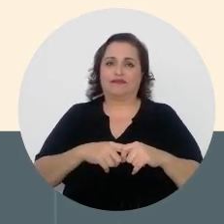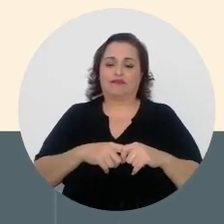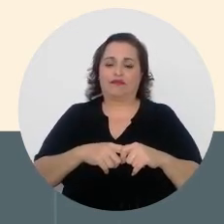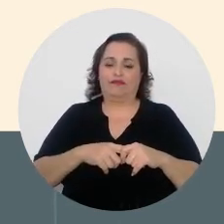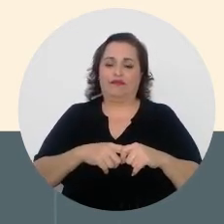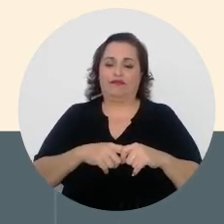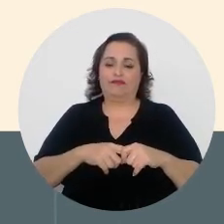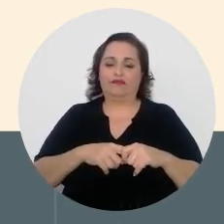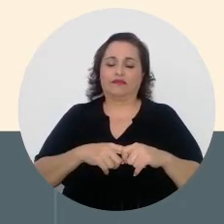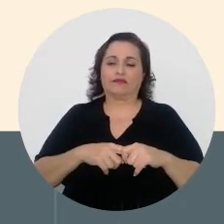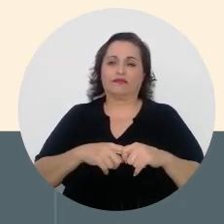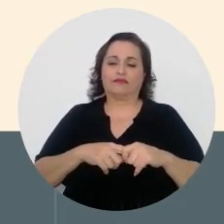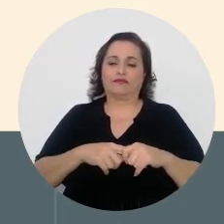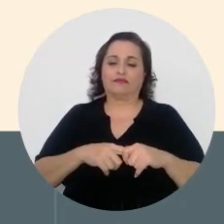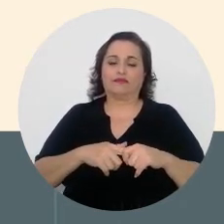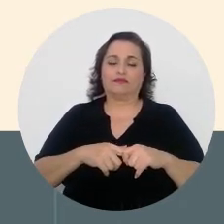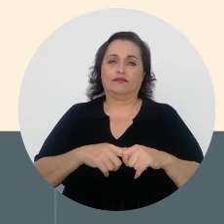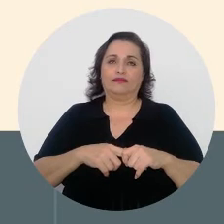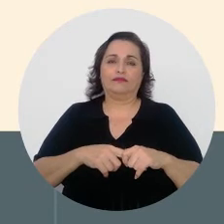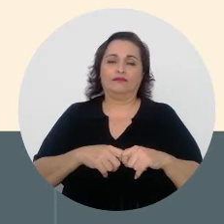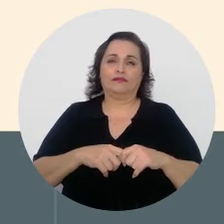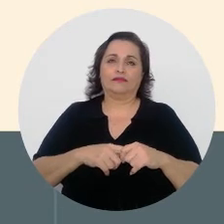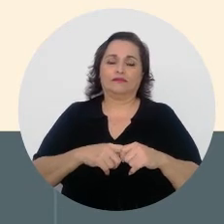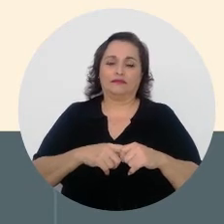Perdón que se adelantó.